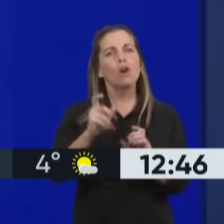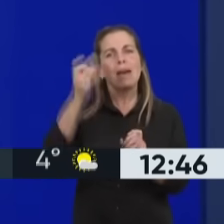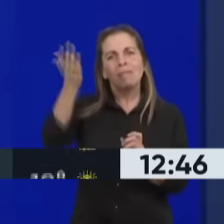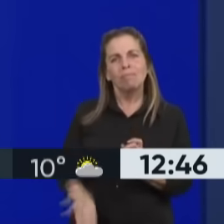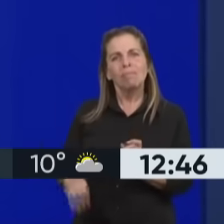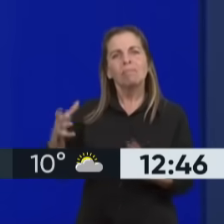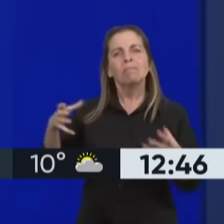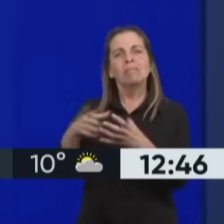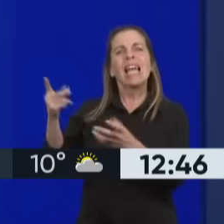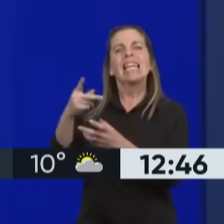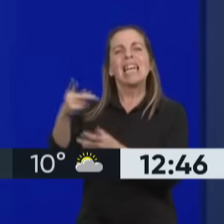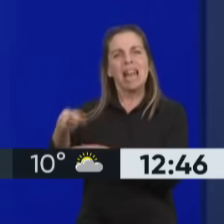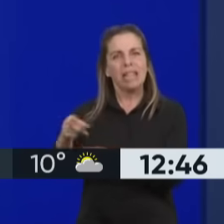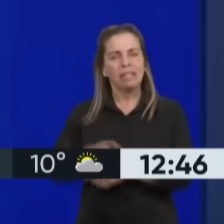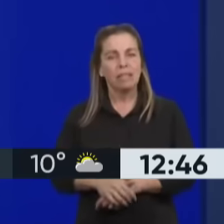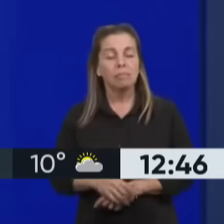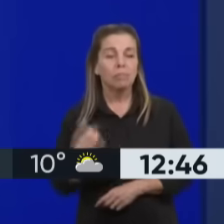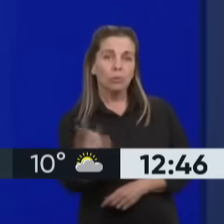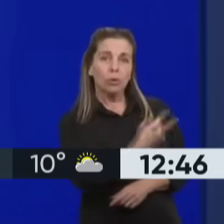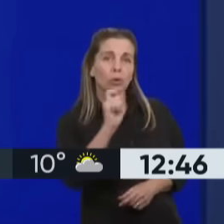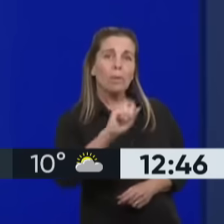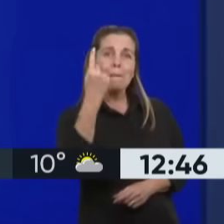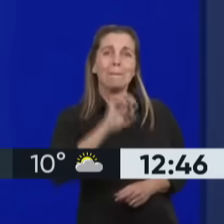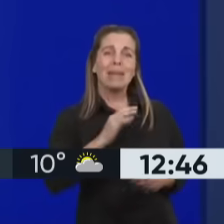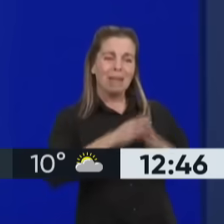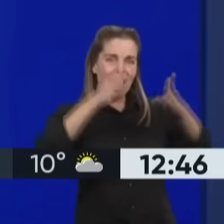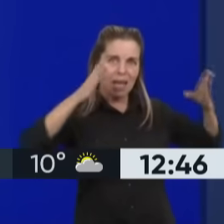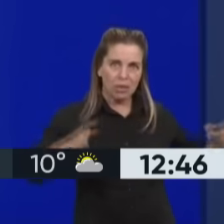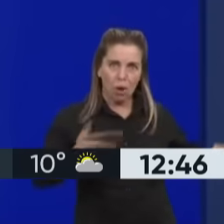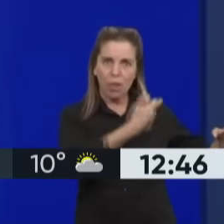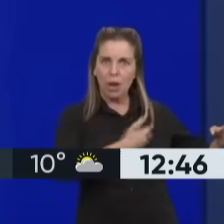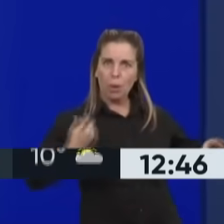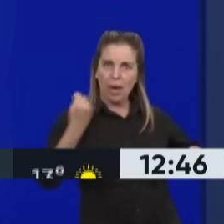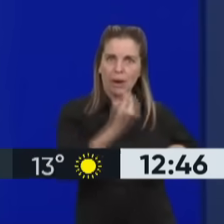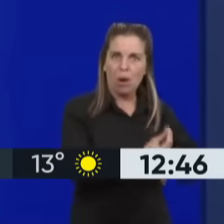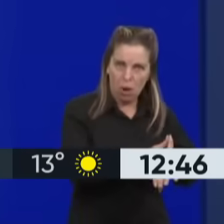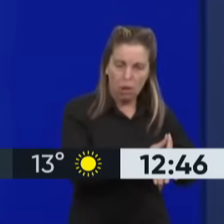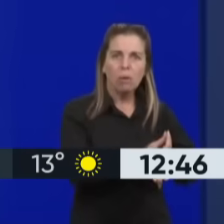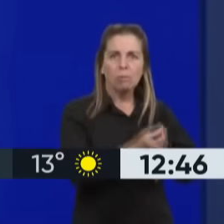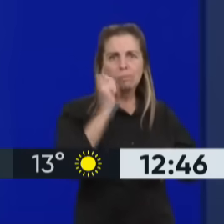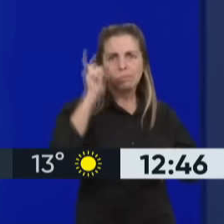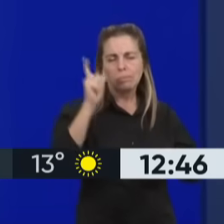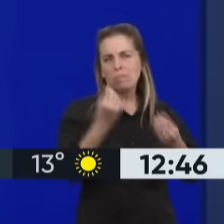Nosotros durante el primer año hemos logrado pasar muchísimas reformas.